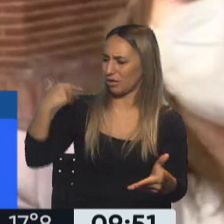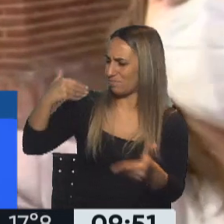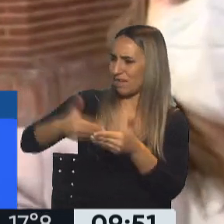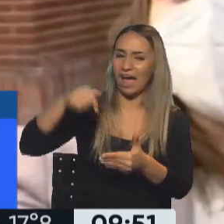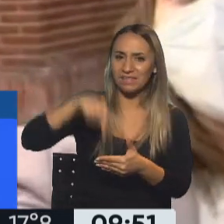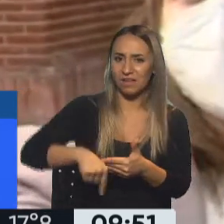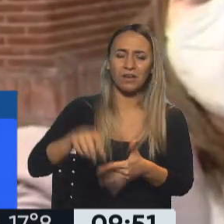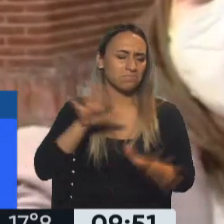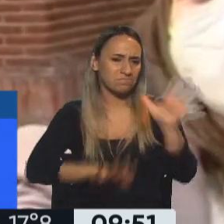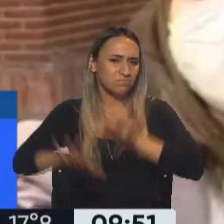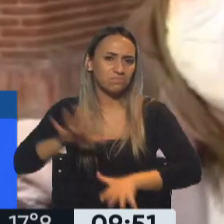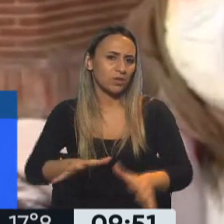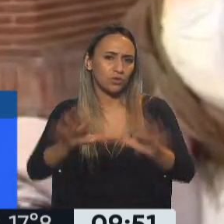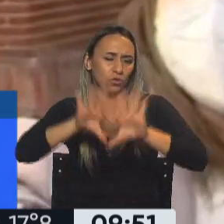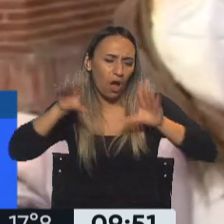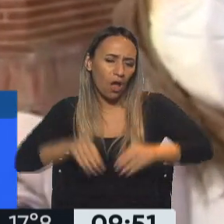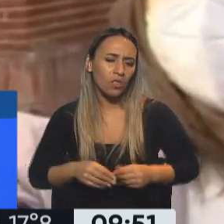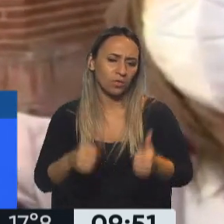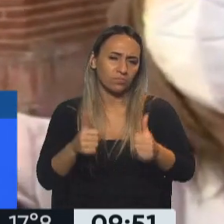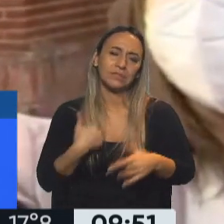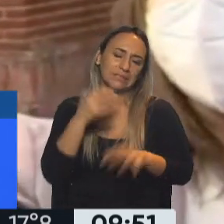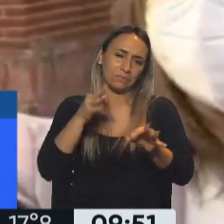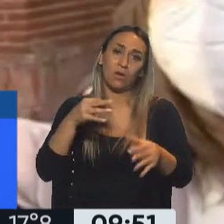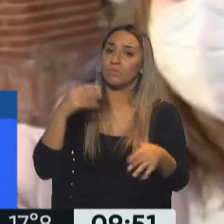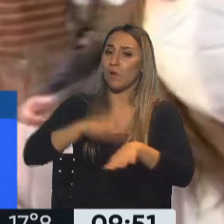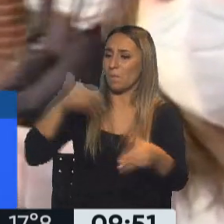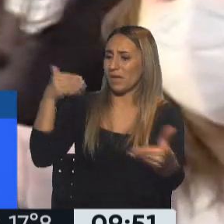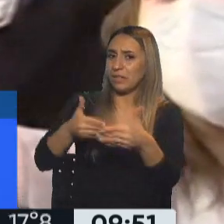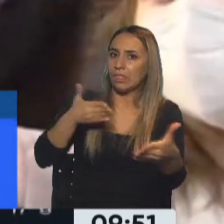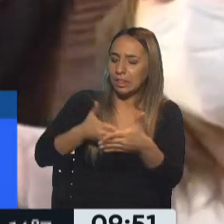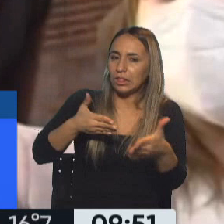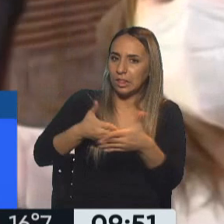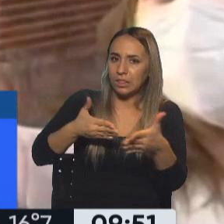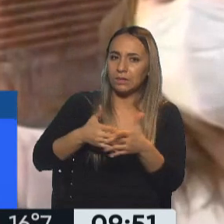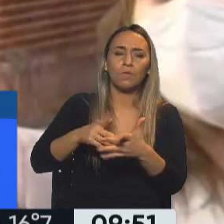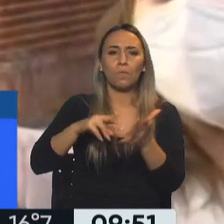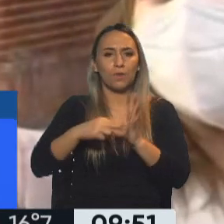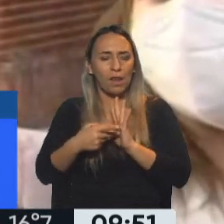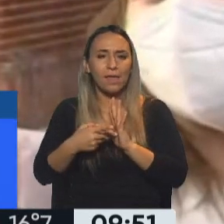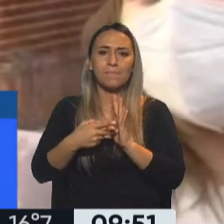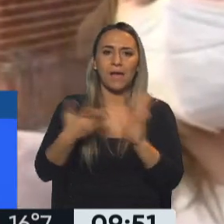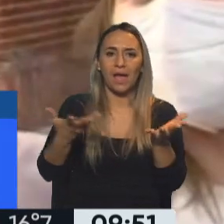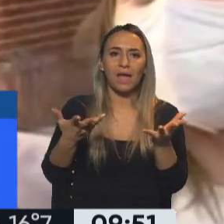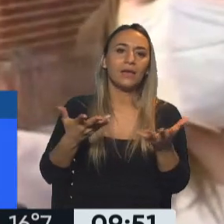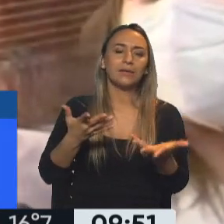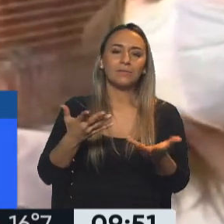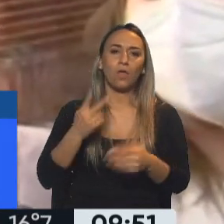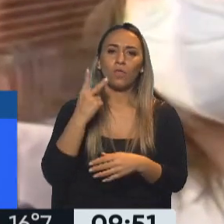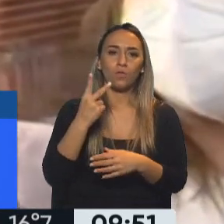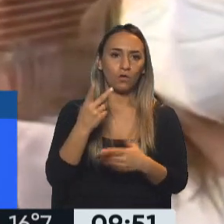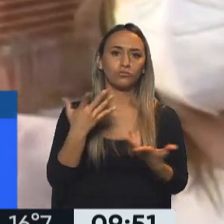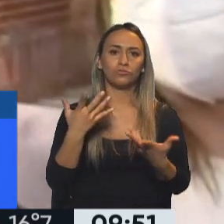posible, sabiendo todas las dificultades que atravesamos todo este tiempo, con la pandemia, con el hecho de enfrentar dos grandes